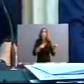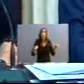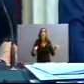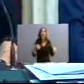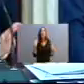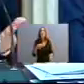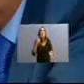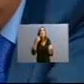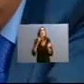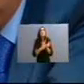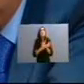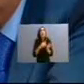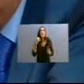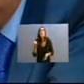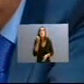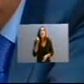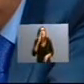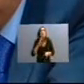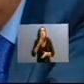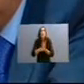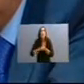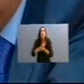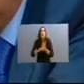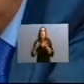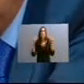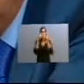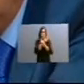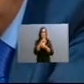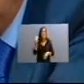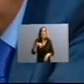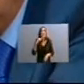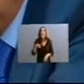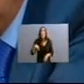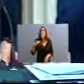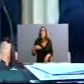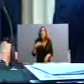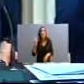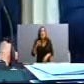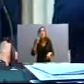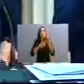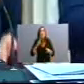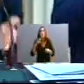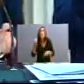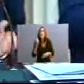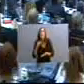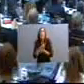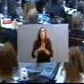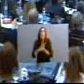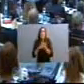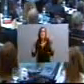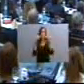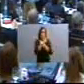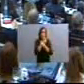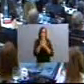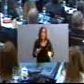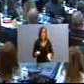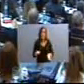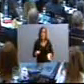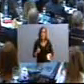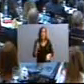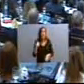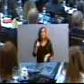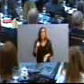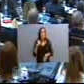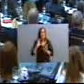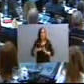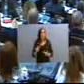vida resolver los problemas. Siempre hay que intentar en la vida resolver los problemas. Aún me niego a formar